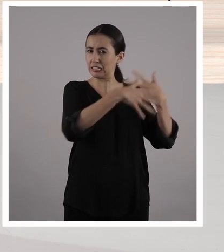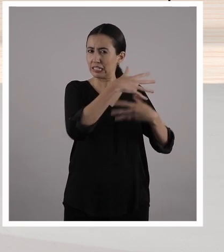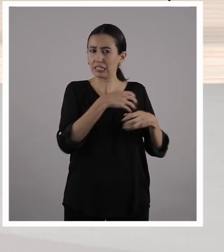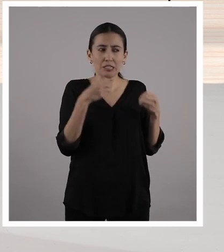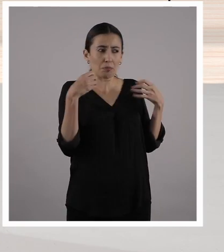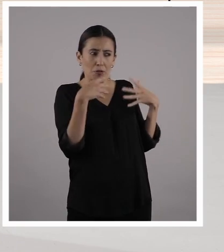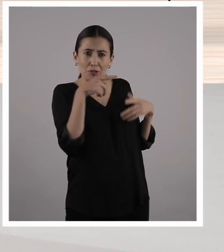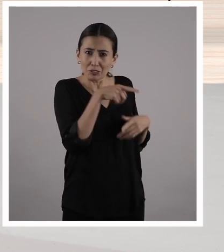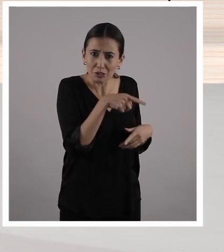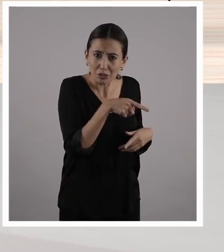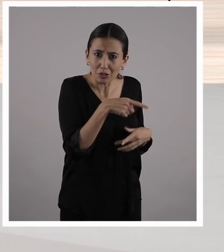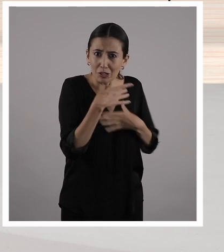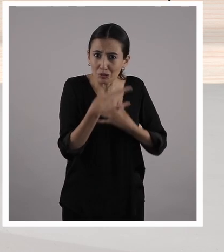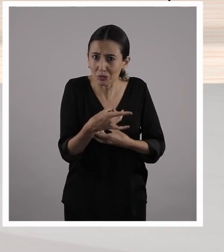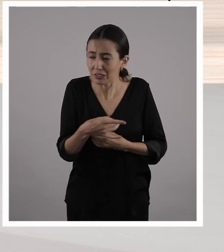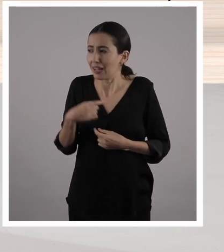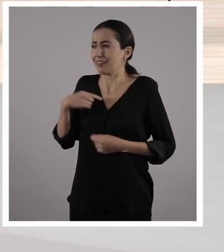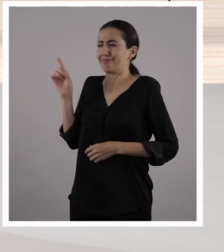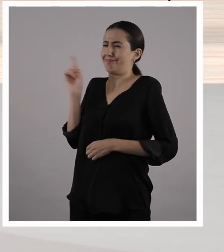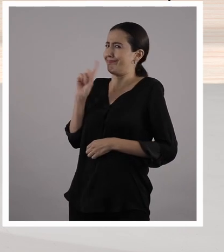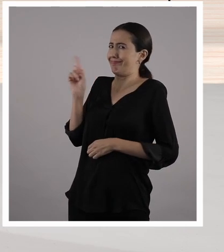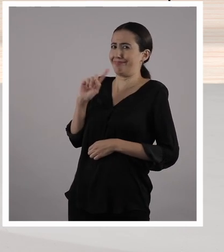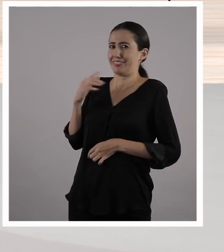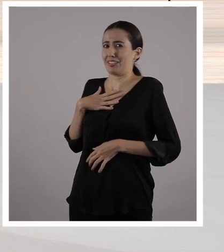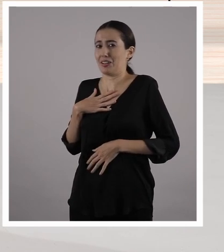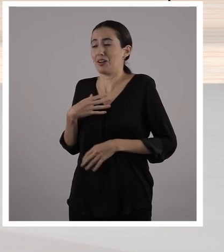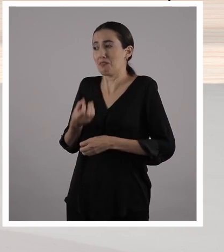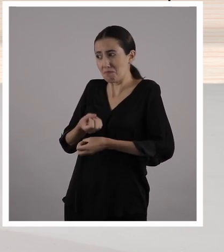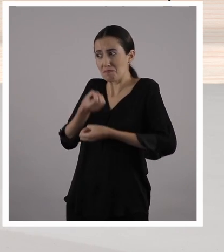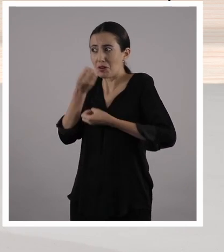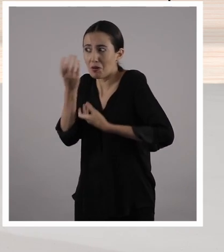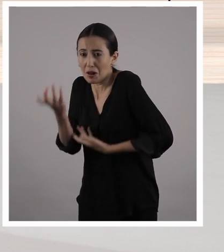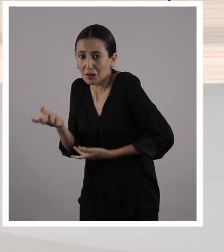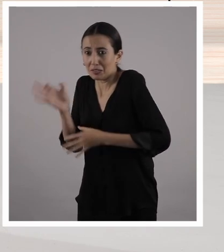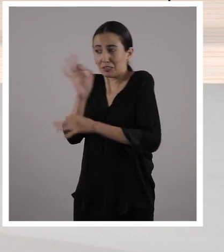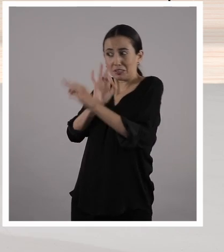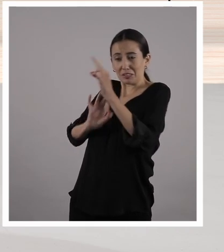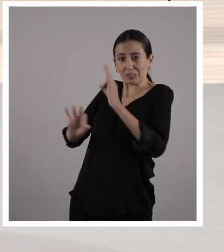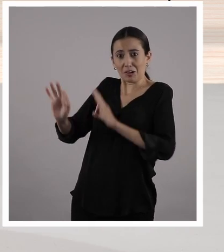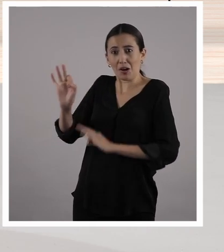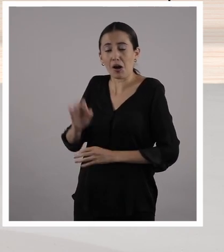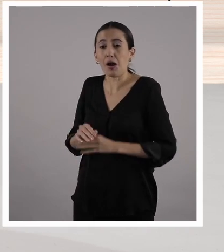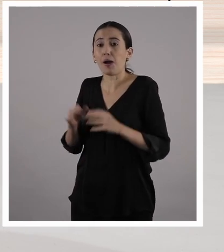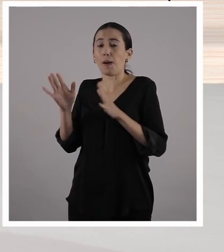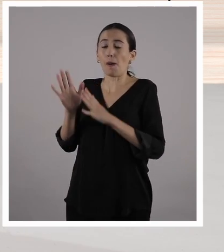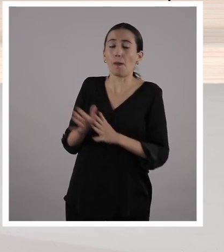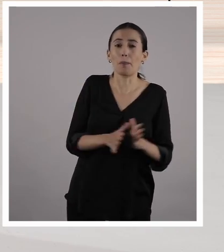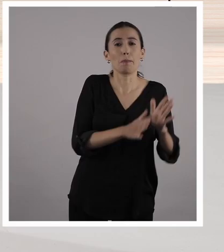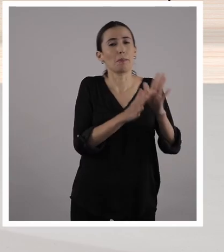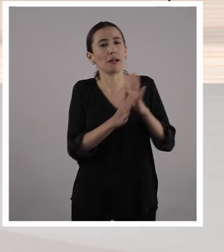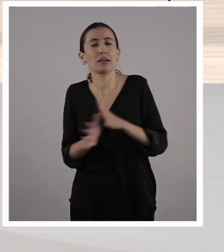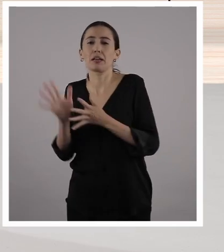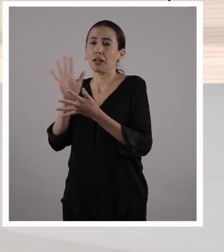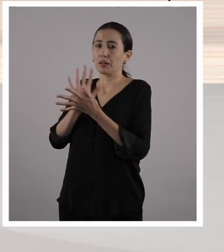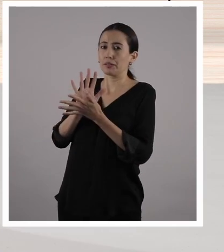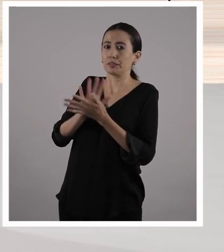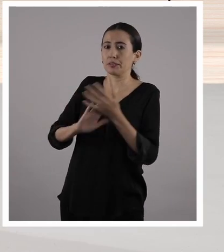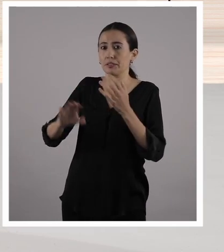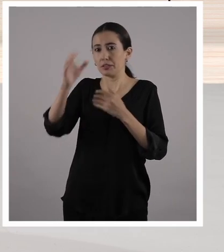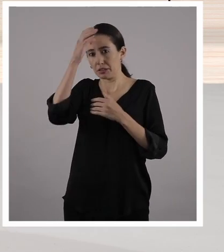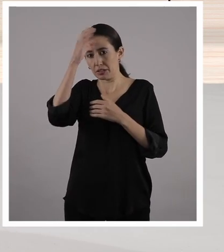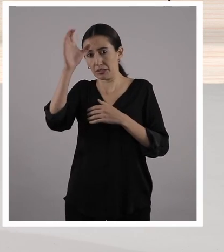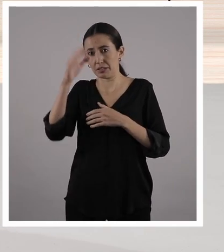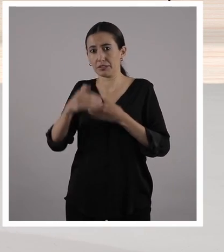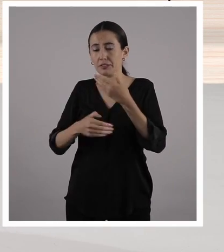terror? No son mis favoritas. Quisiera que me cuentes una, pero a cambio yo te voy a contar entonces otras que tienen que ver más con temas